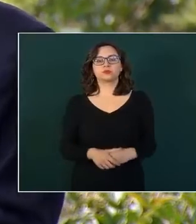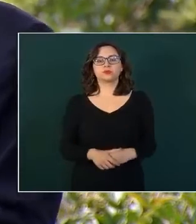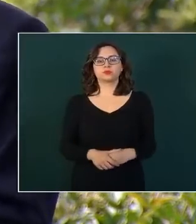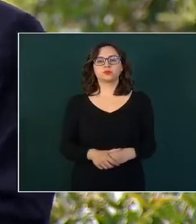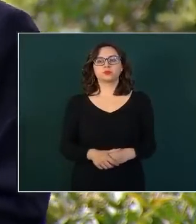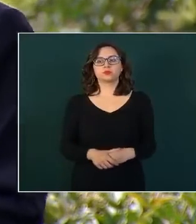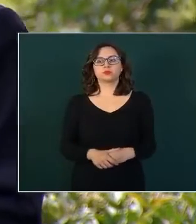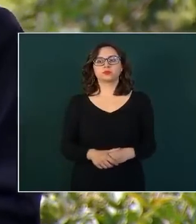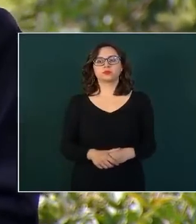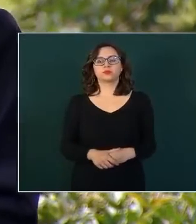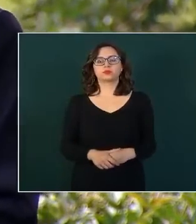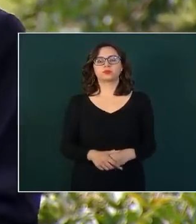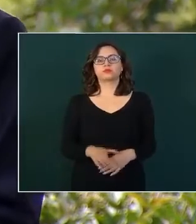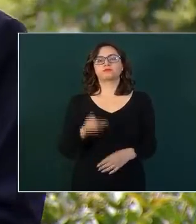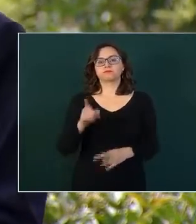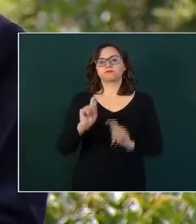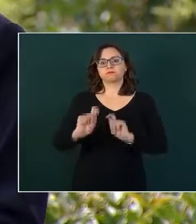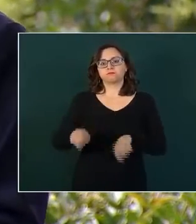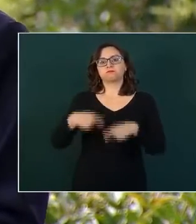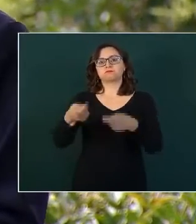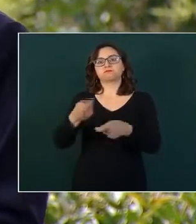Comandante del Ejército.